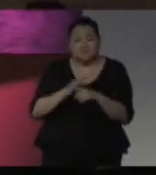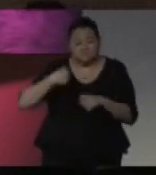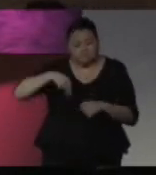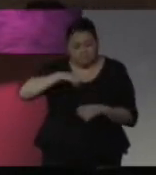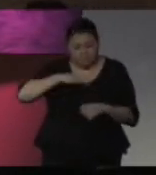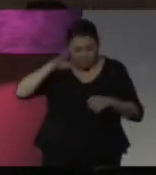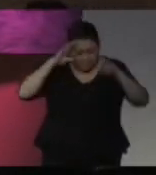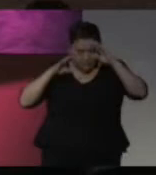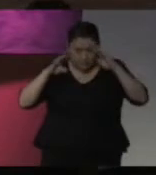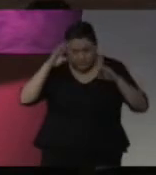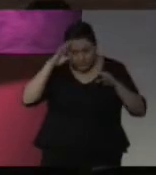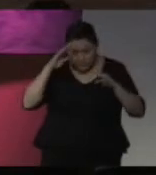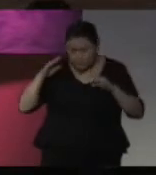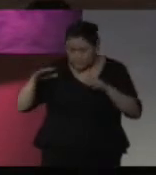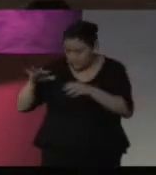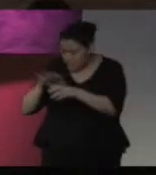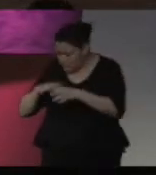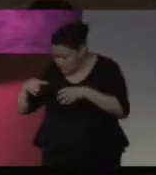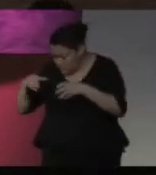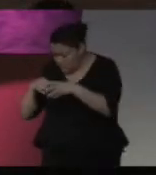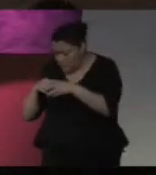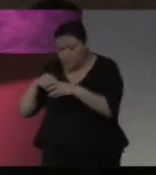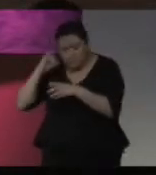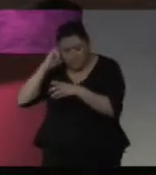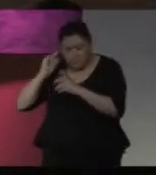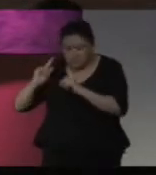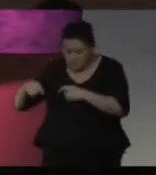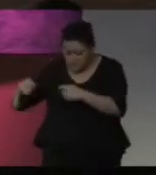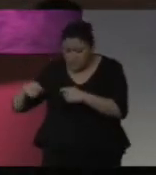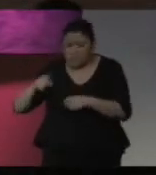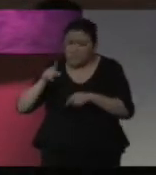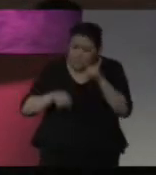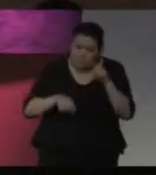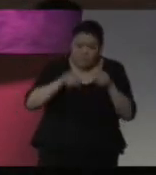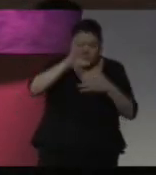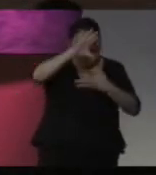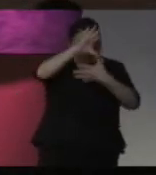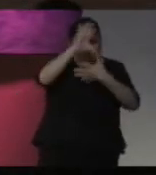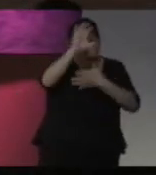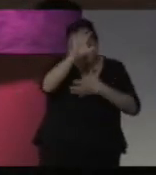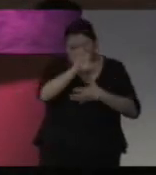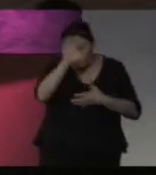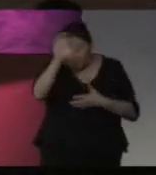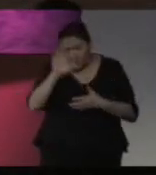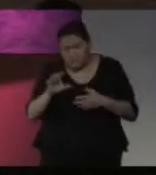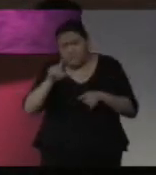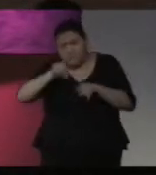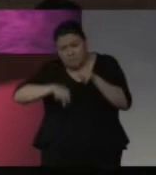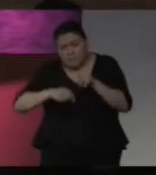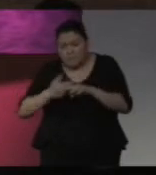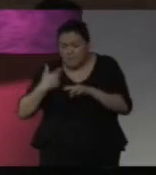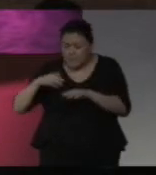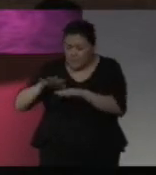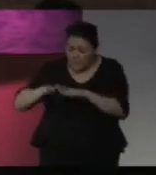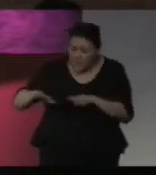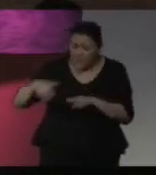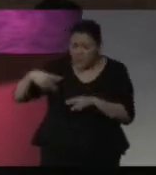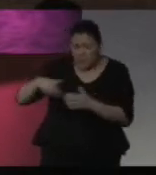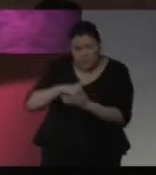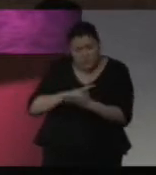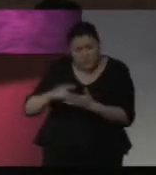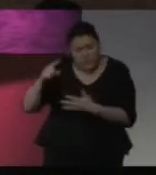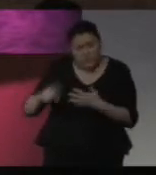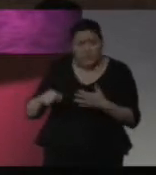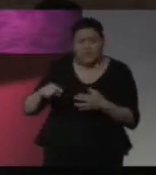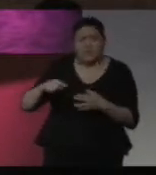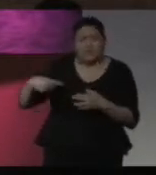estructuras comunales que van variando en los países según la fuerza de cómo se establecieron las repúblicas y cómo se estableció la